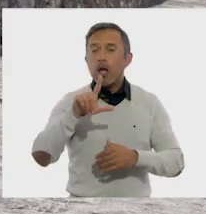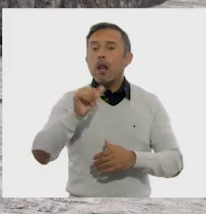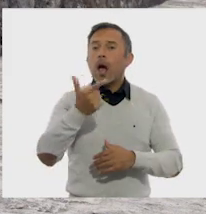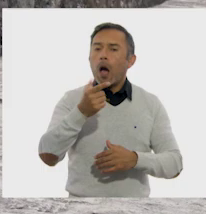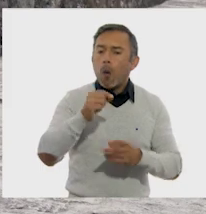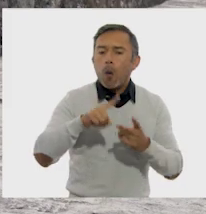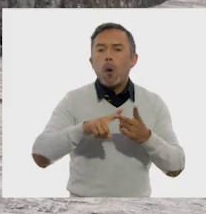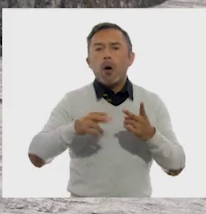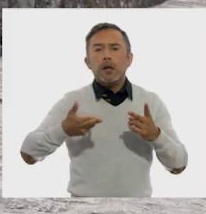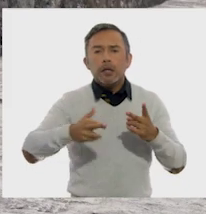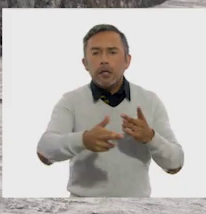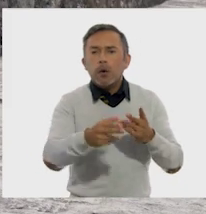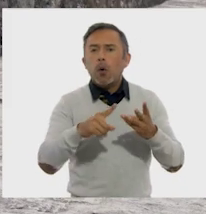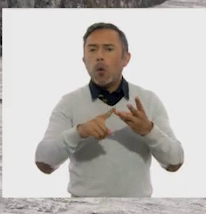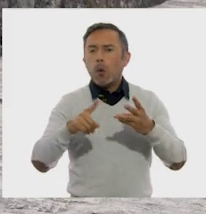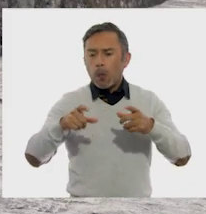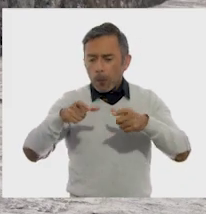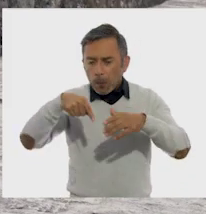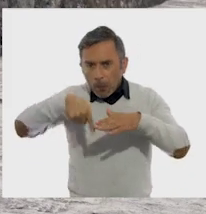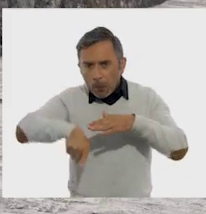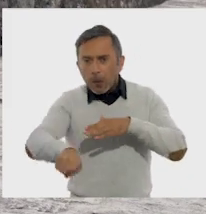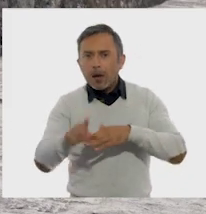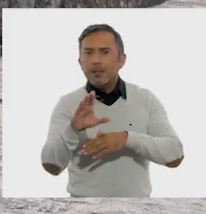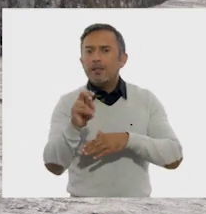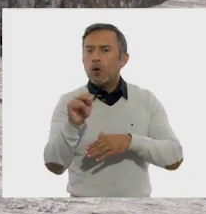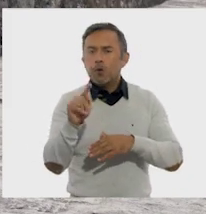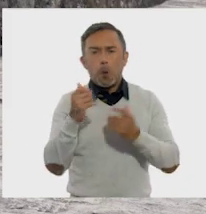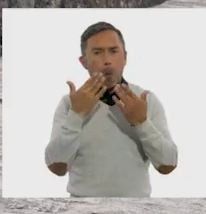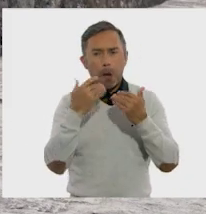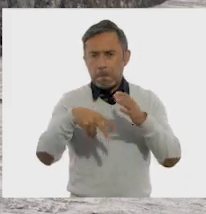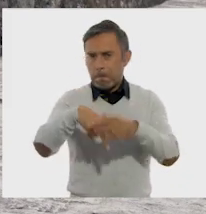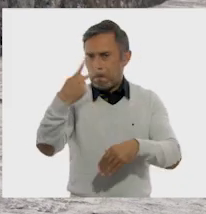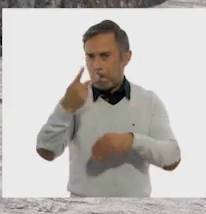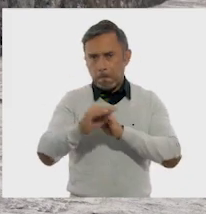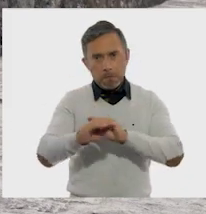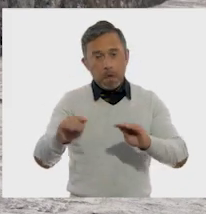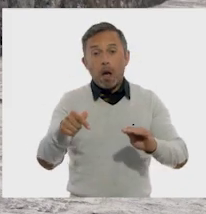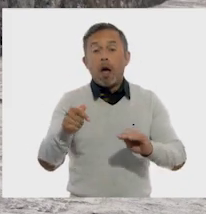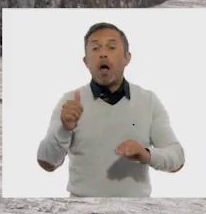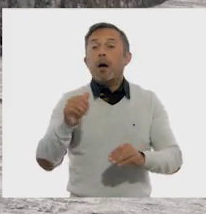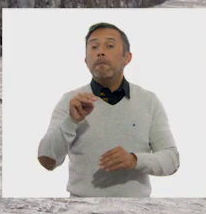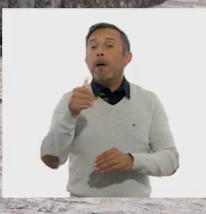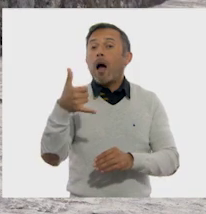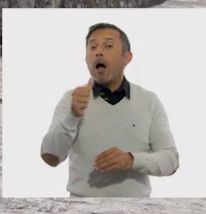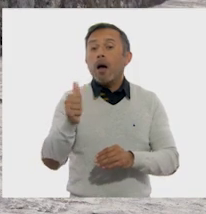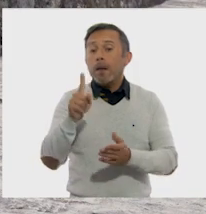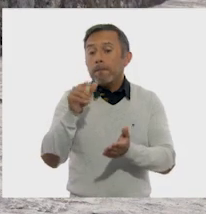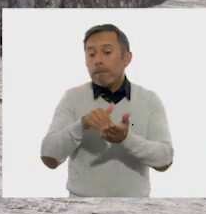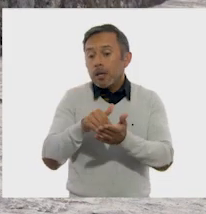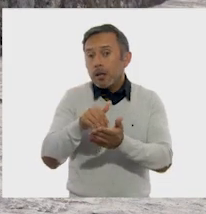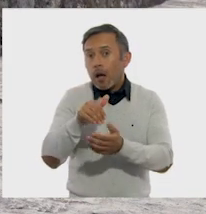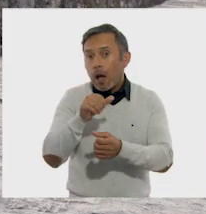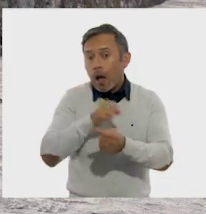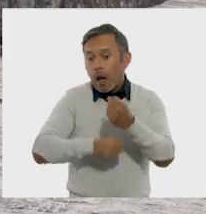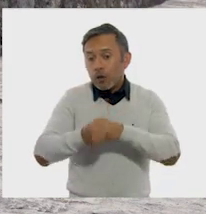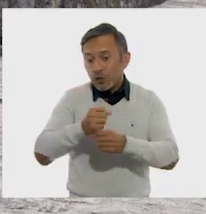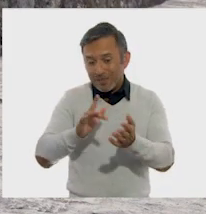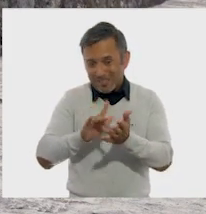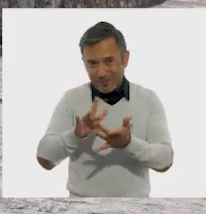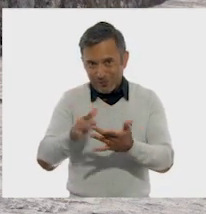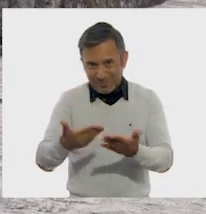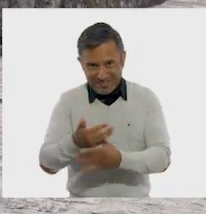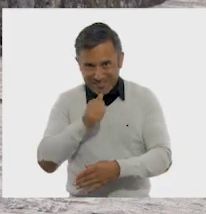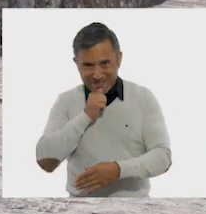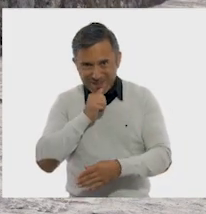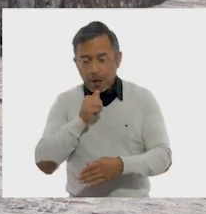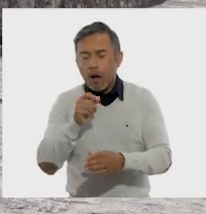no hay cenotes, por lo cual los mayas desde el 1000 antes de Cristo tuvieron que ingeniarse sistemas para